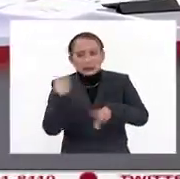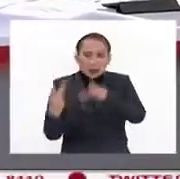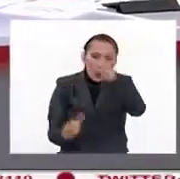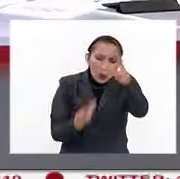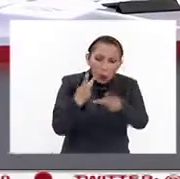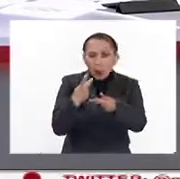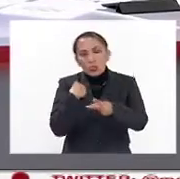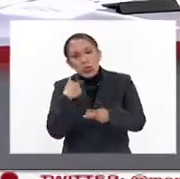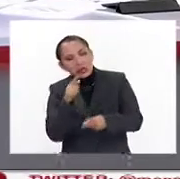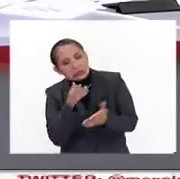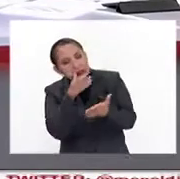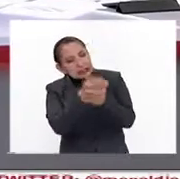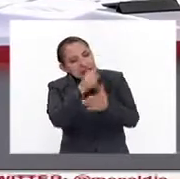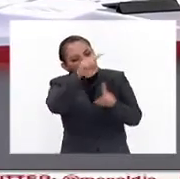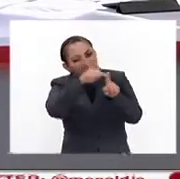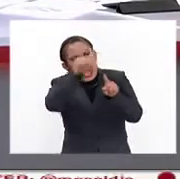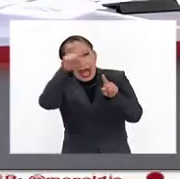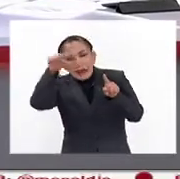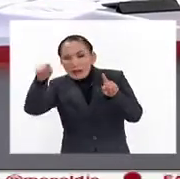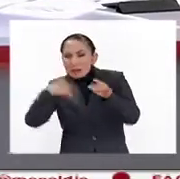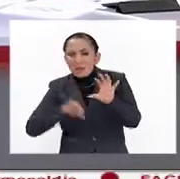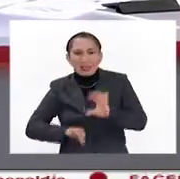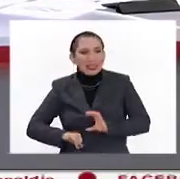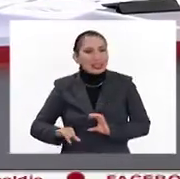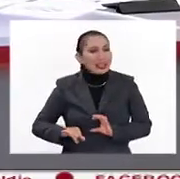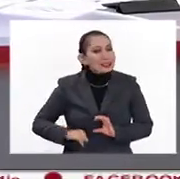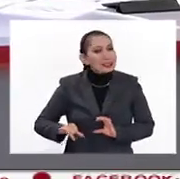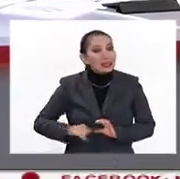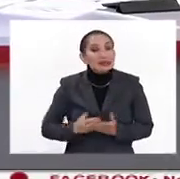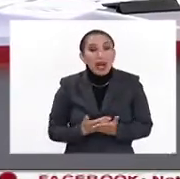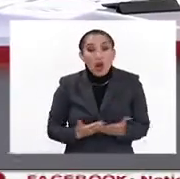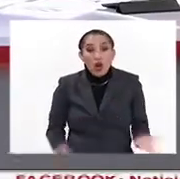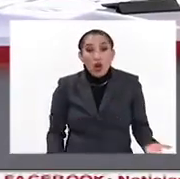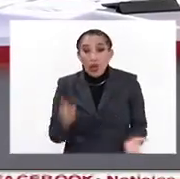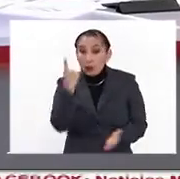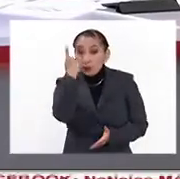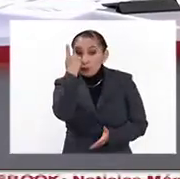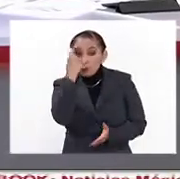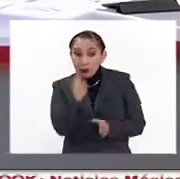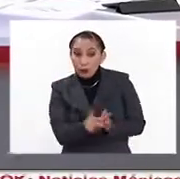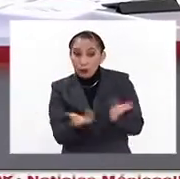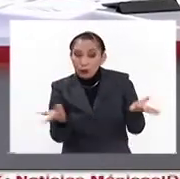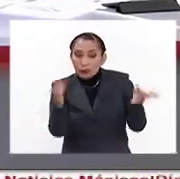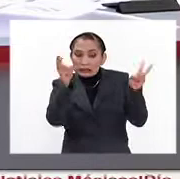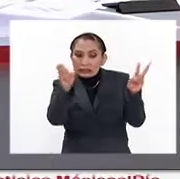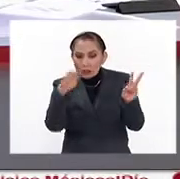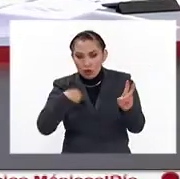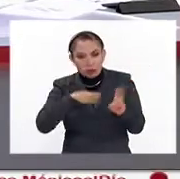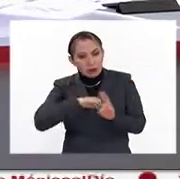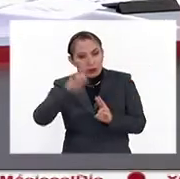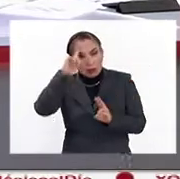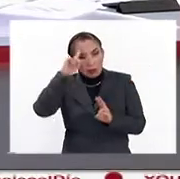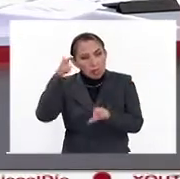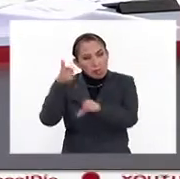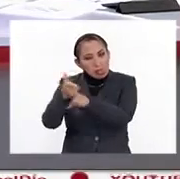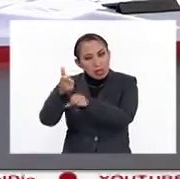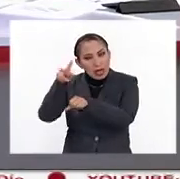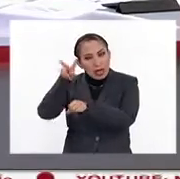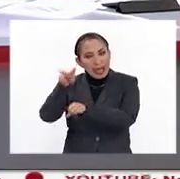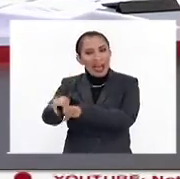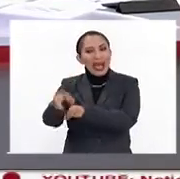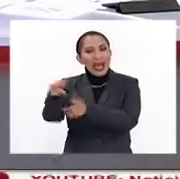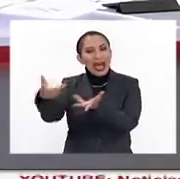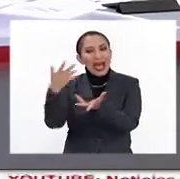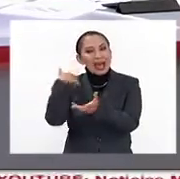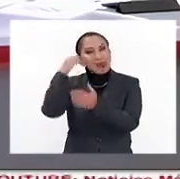estadísticas, encuestas, gráficas muy interesantes. Y en este caso creo que una que todos lo hemos tenido en el radar de